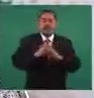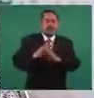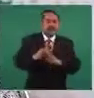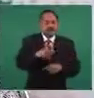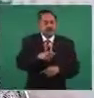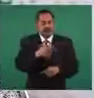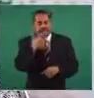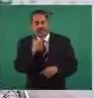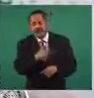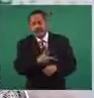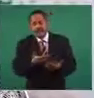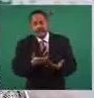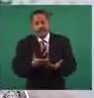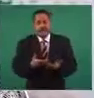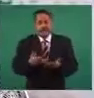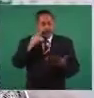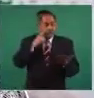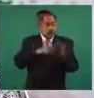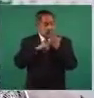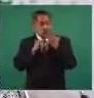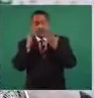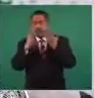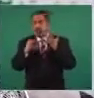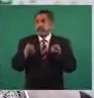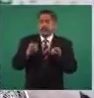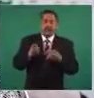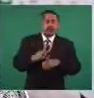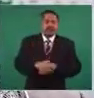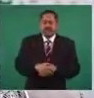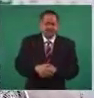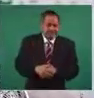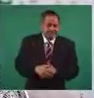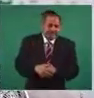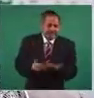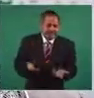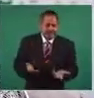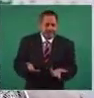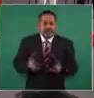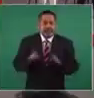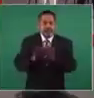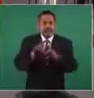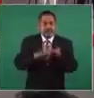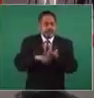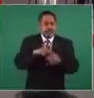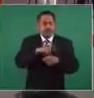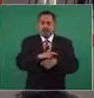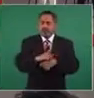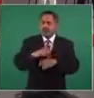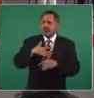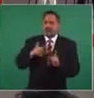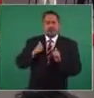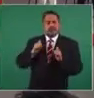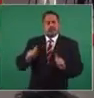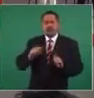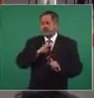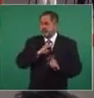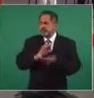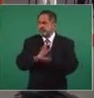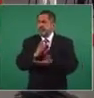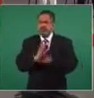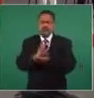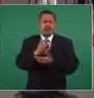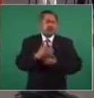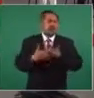sirve y tampoco es demostración alguna de que una persona está persistentemente protegida y puede acceder